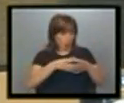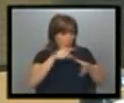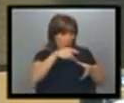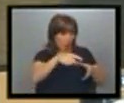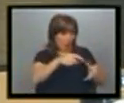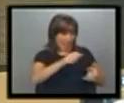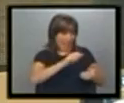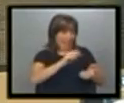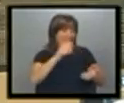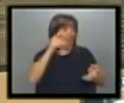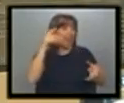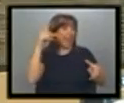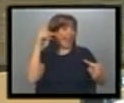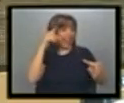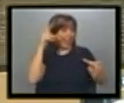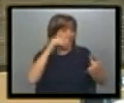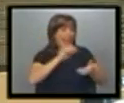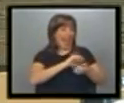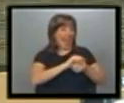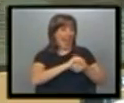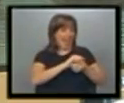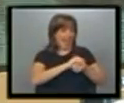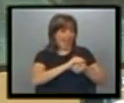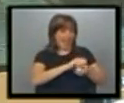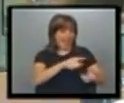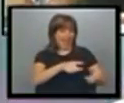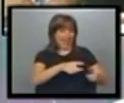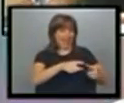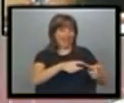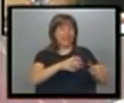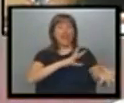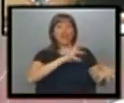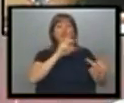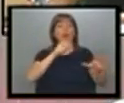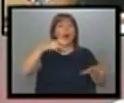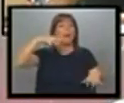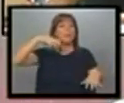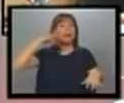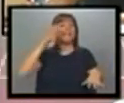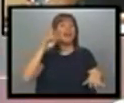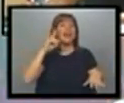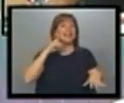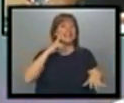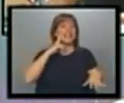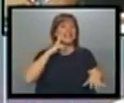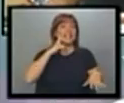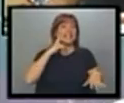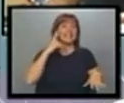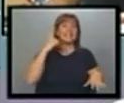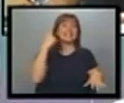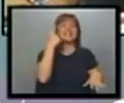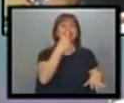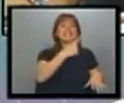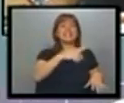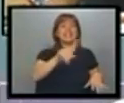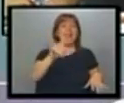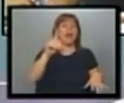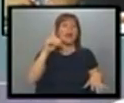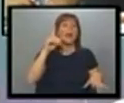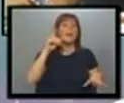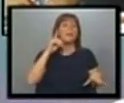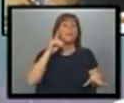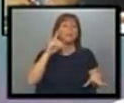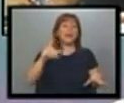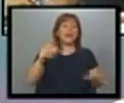K, se robó el PBI de nuestro país, más de 100.000 millones de dólares. Porque